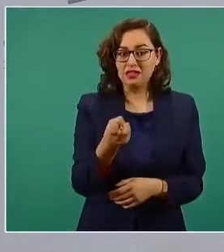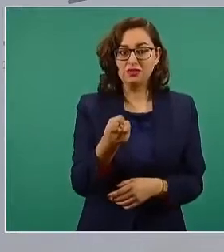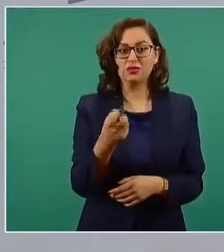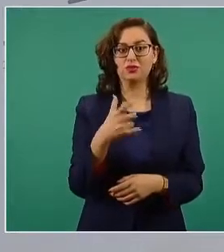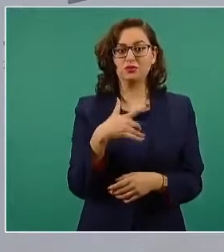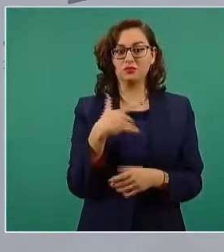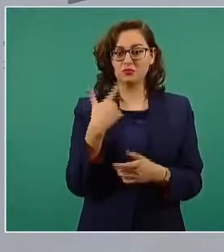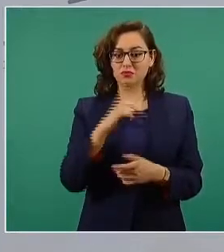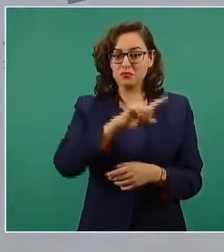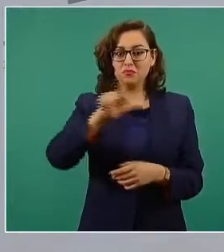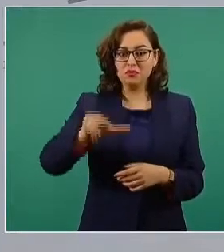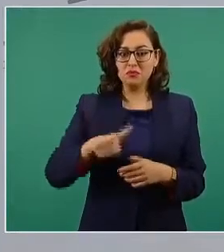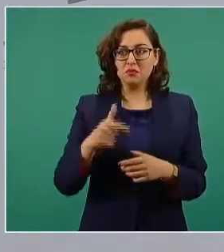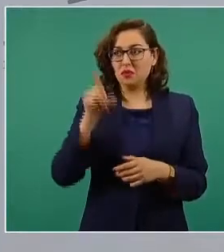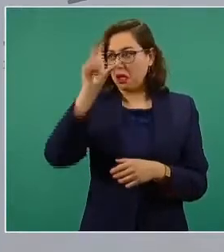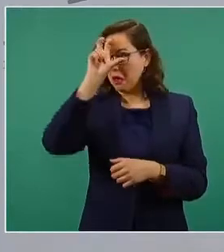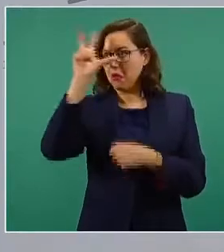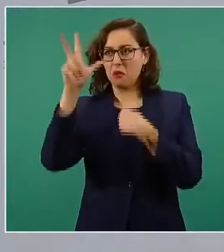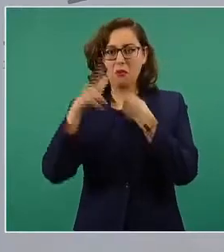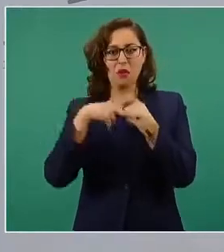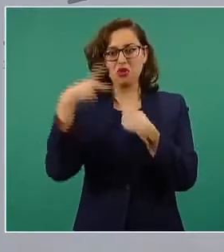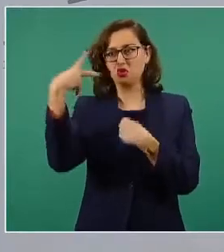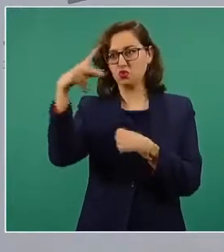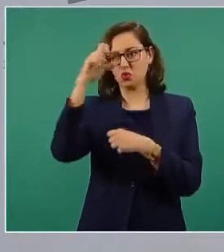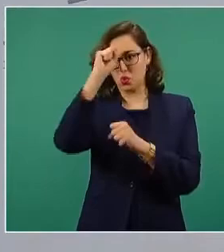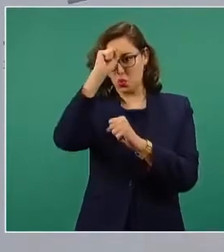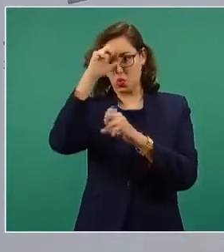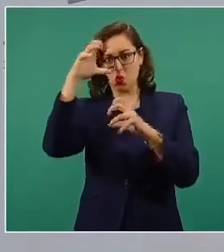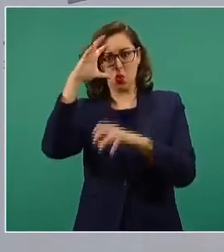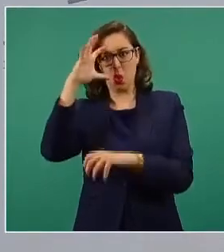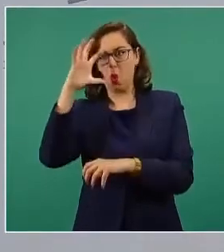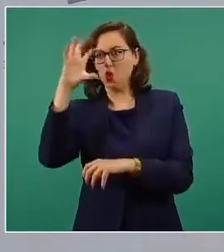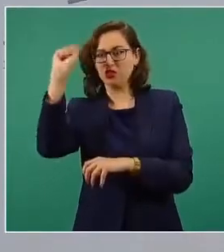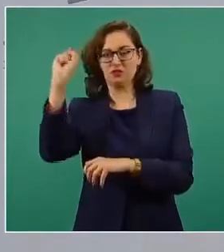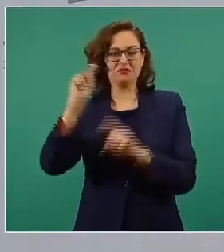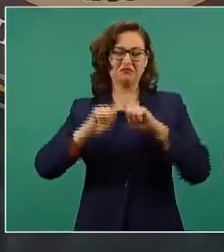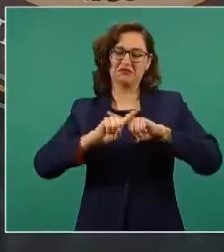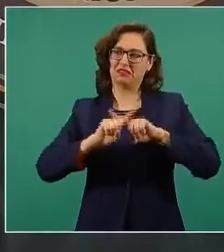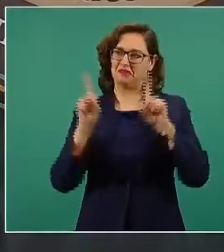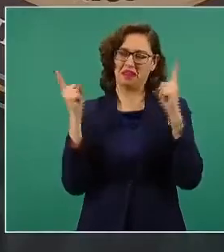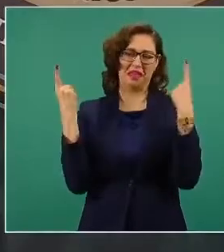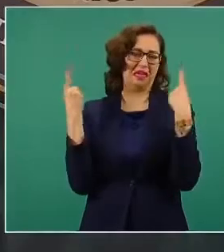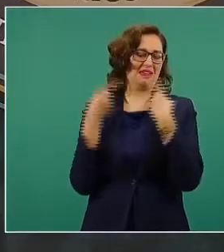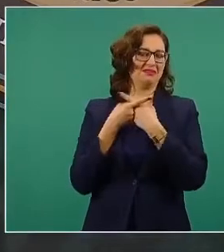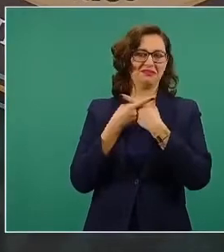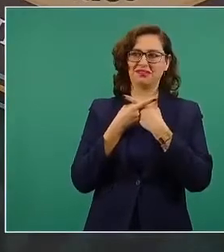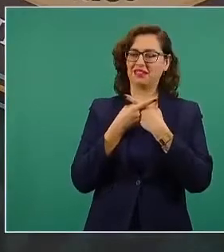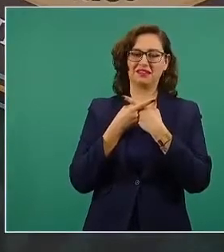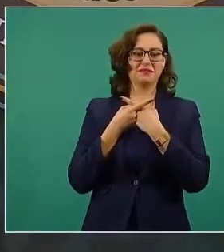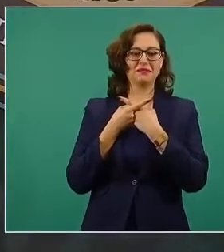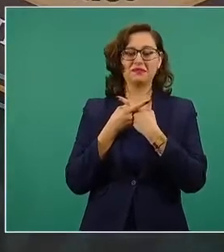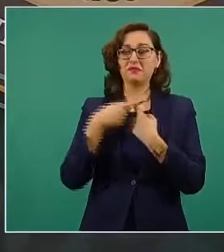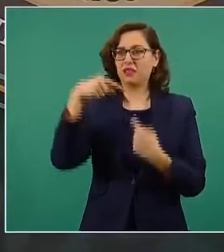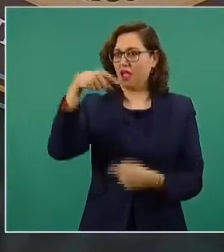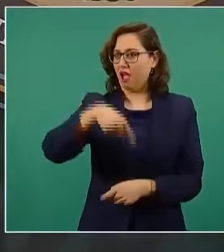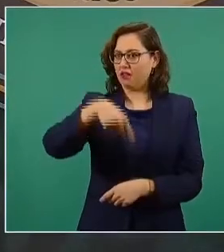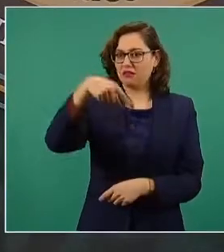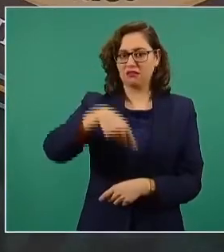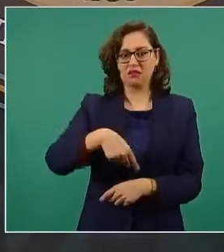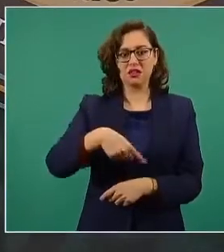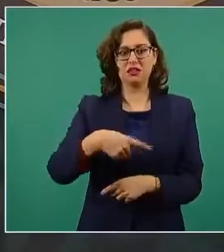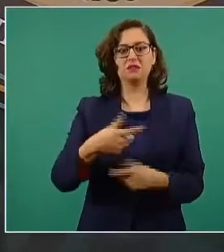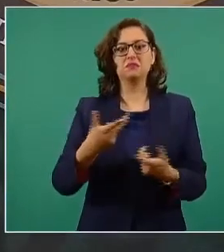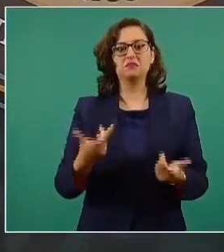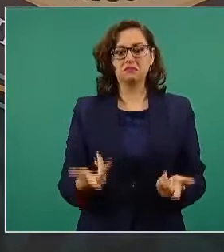que seguían los europeos en sus ciudades feudales. México Tenochtitlán es